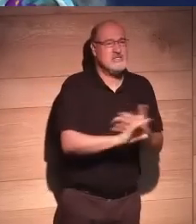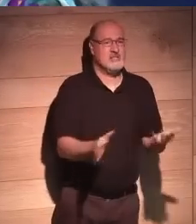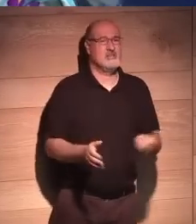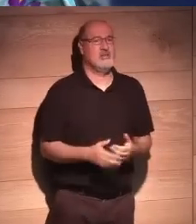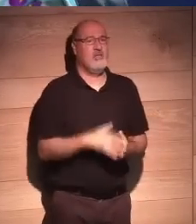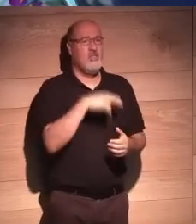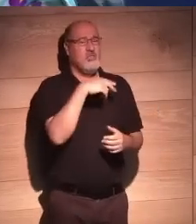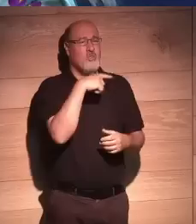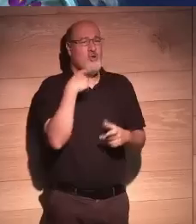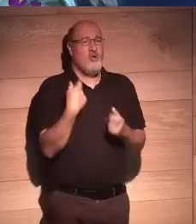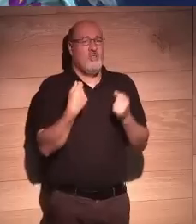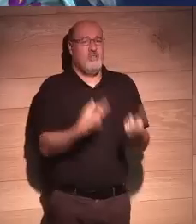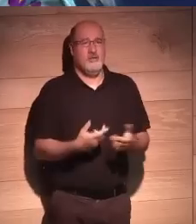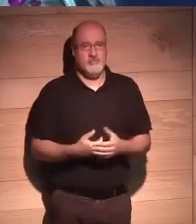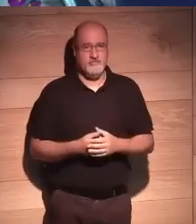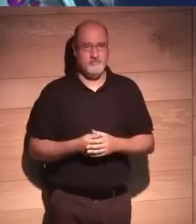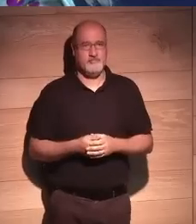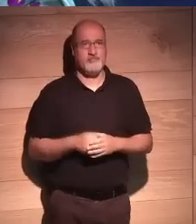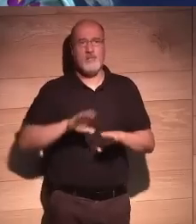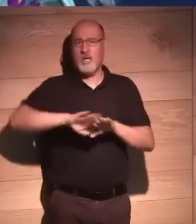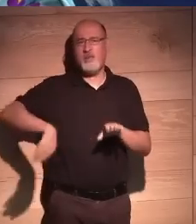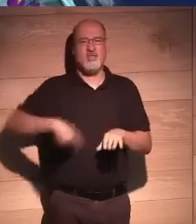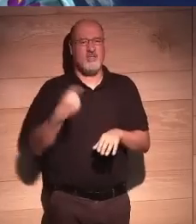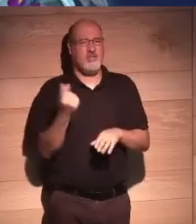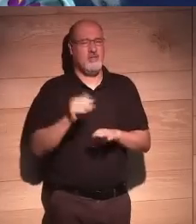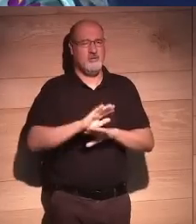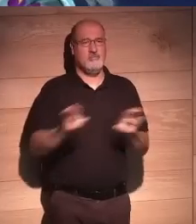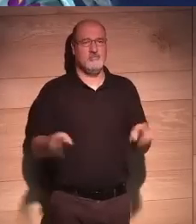espectacularizando el dolor por mucho que el dinero y por muy guionizado